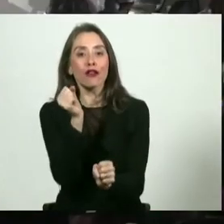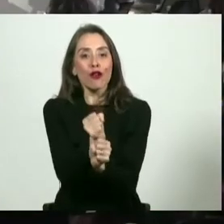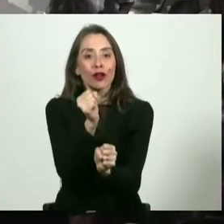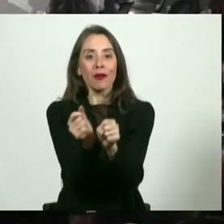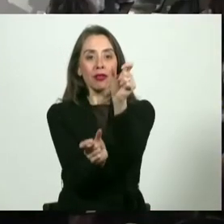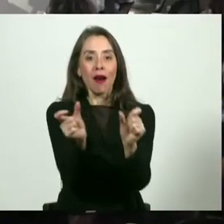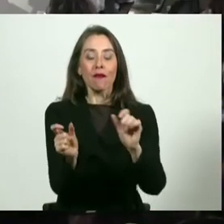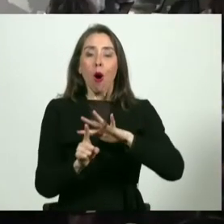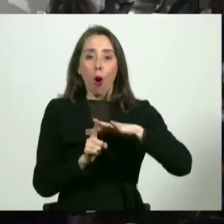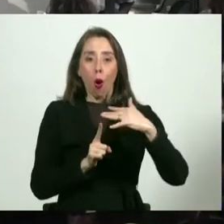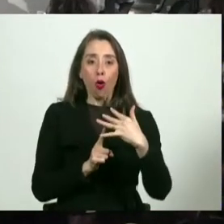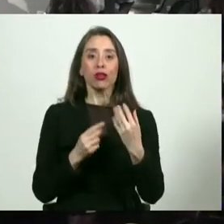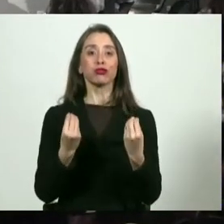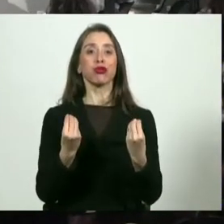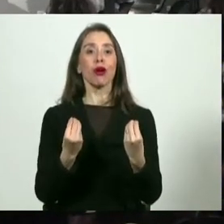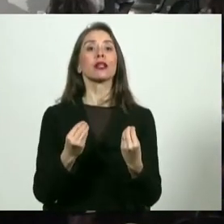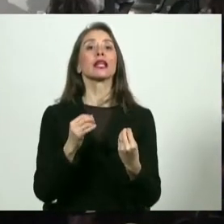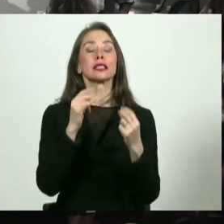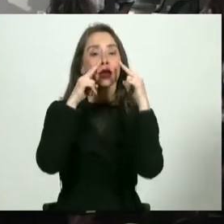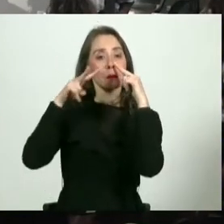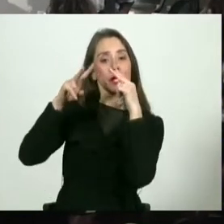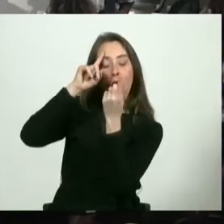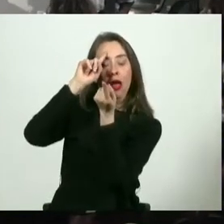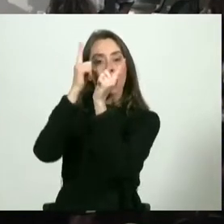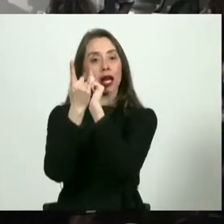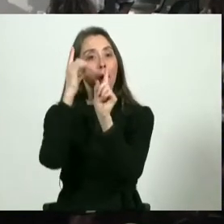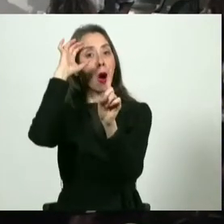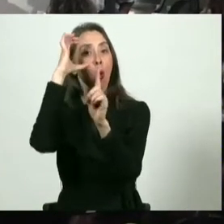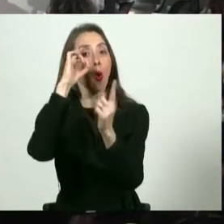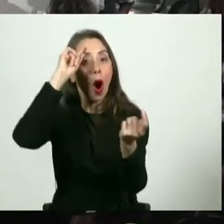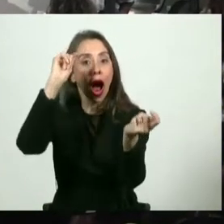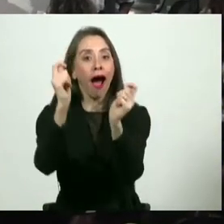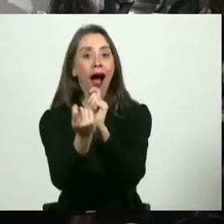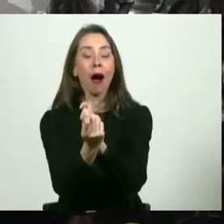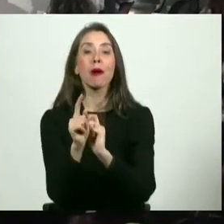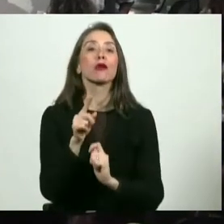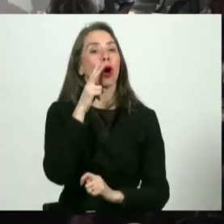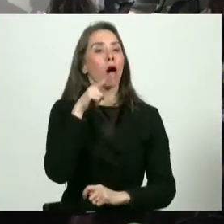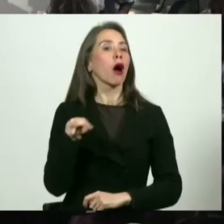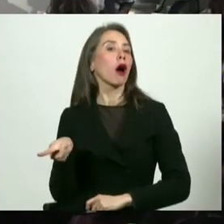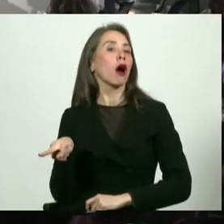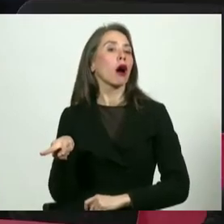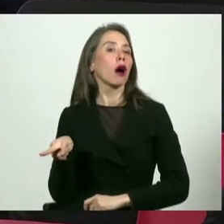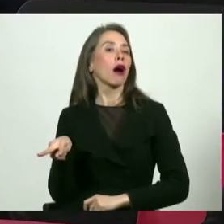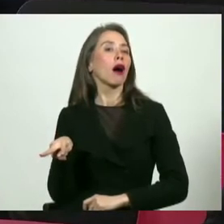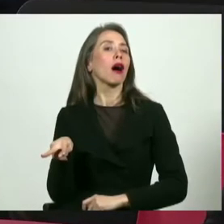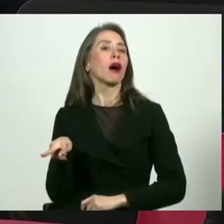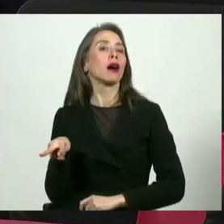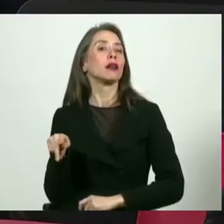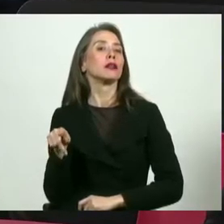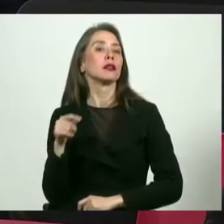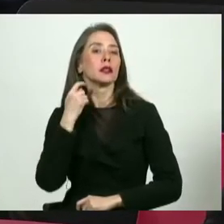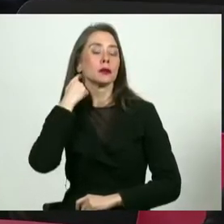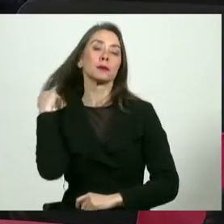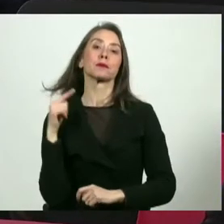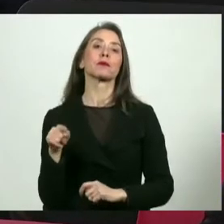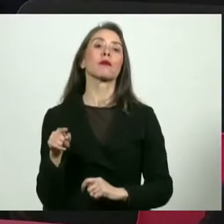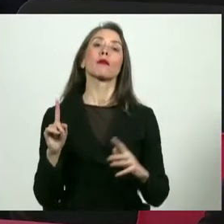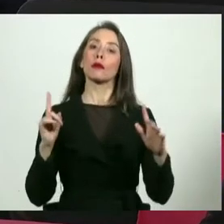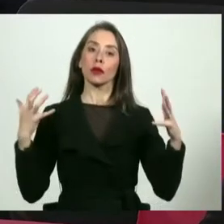Entonces, creo que cuando uno cambia la mirada, cambia la cultura, se da cuenta que esto no tiene que mirarse, mire, por un tema quizás